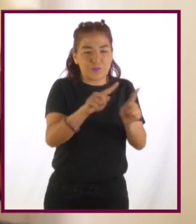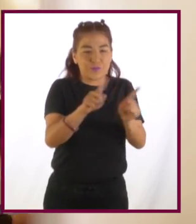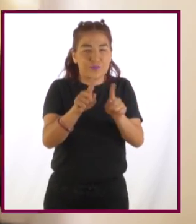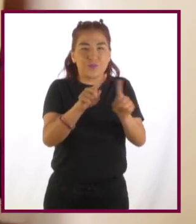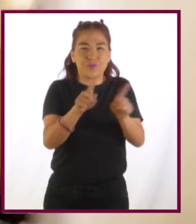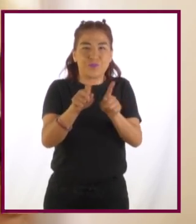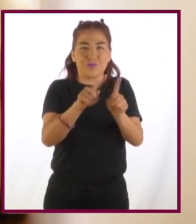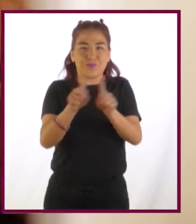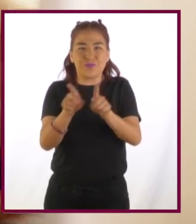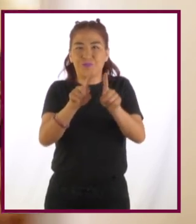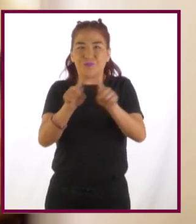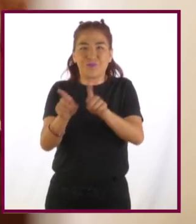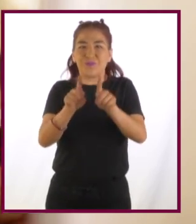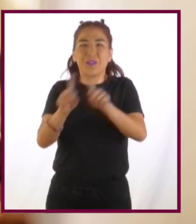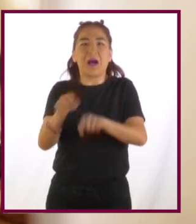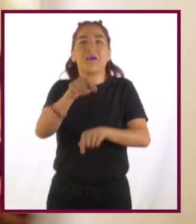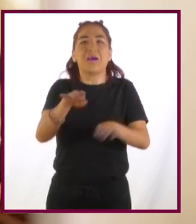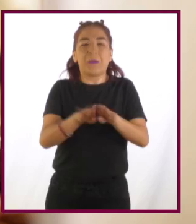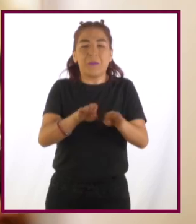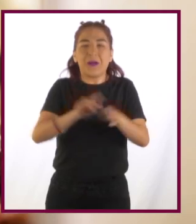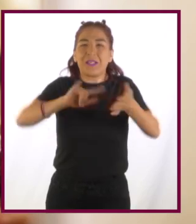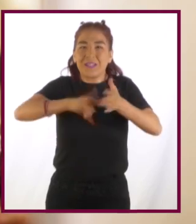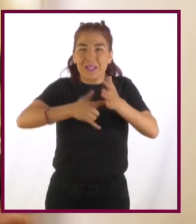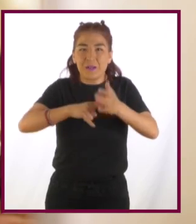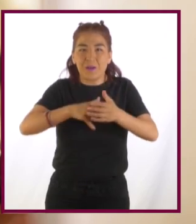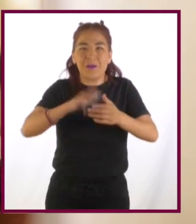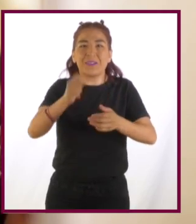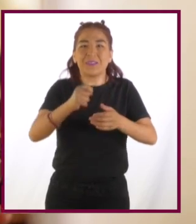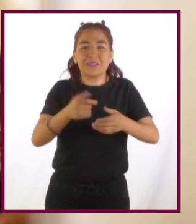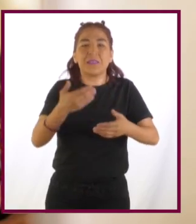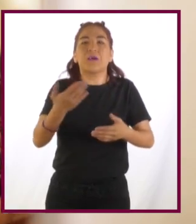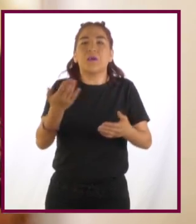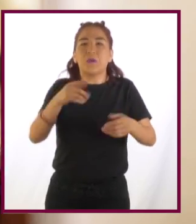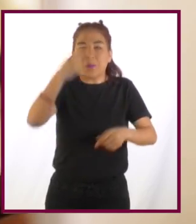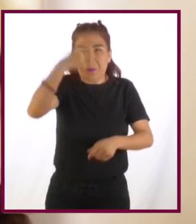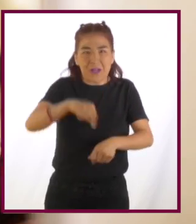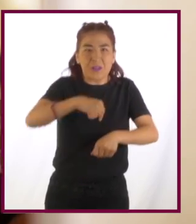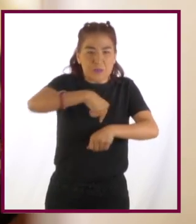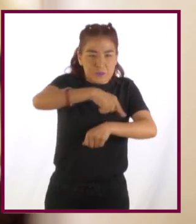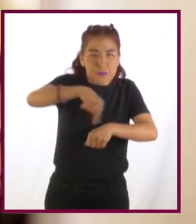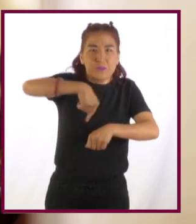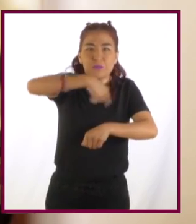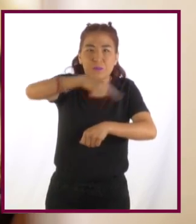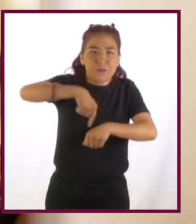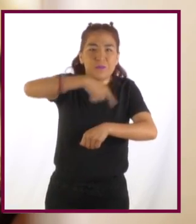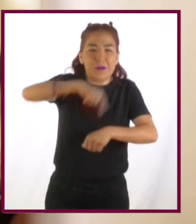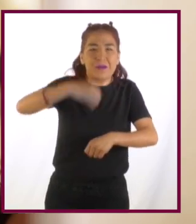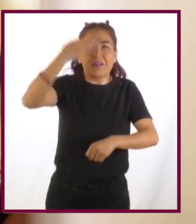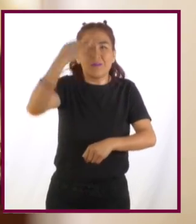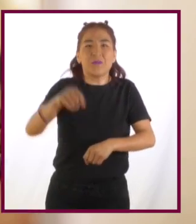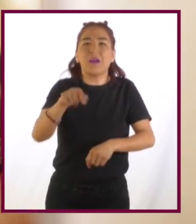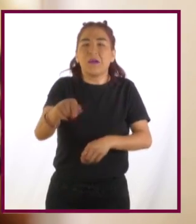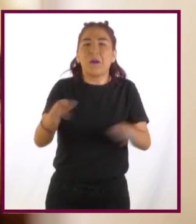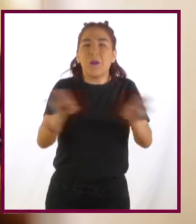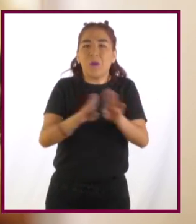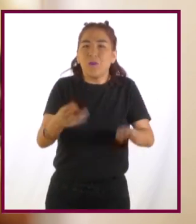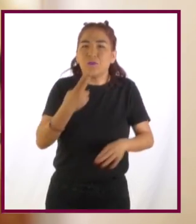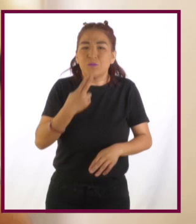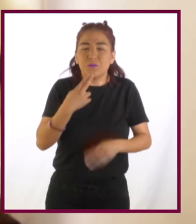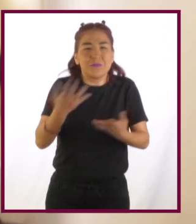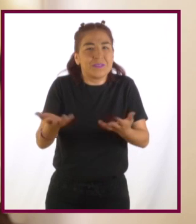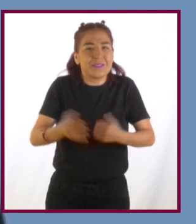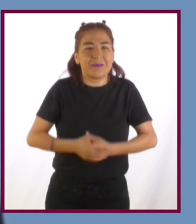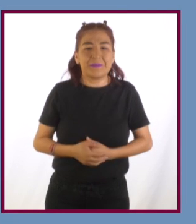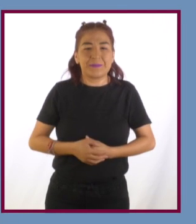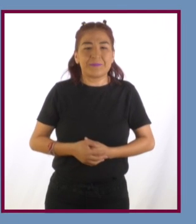va dando el paso de cada segundo en el reloj para que dure muchísimo tiempo y que el reloj no sea